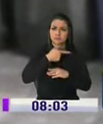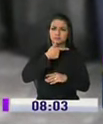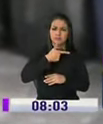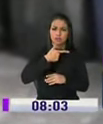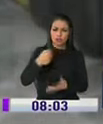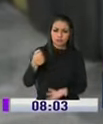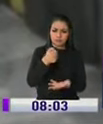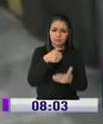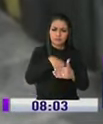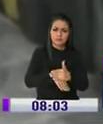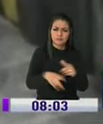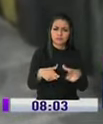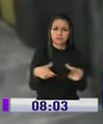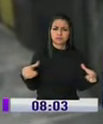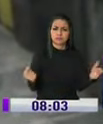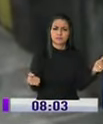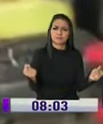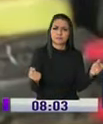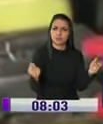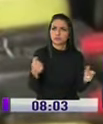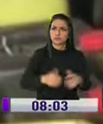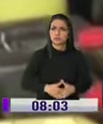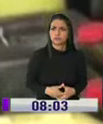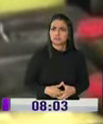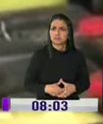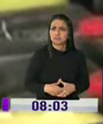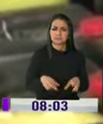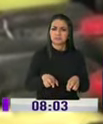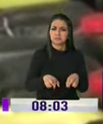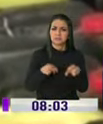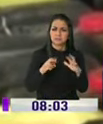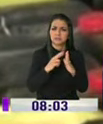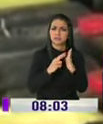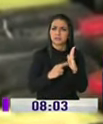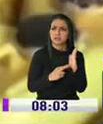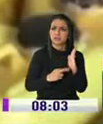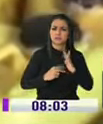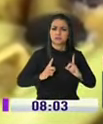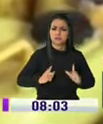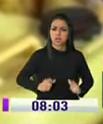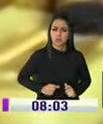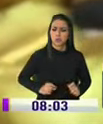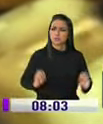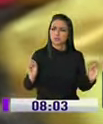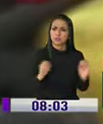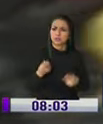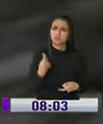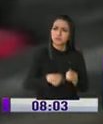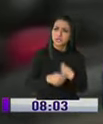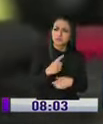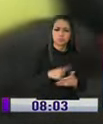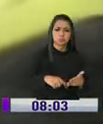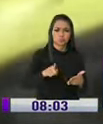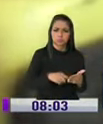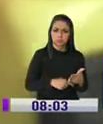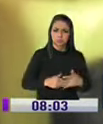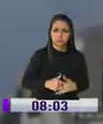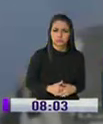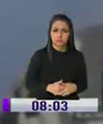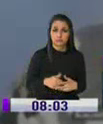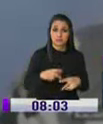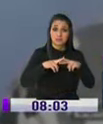interior del vehículo y no contaban con ningún permiso para ser transportado ni comercializado. Al momento de revisar el compartimiento